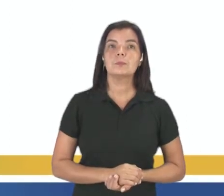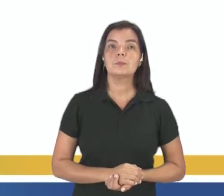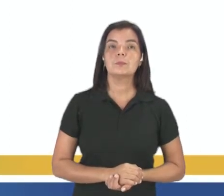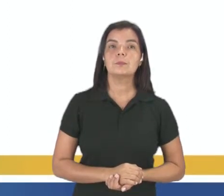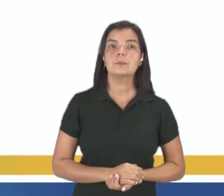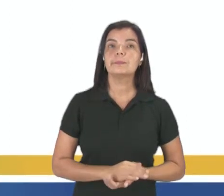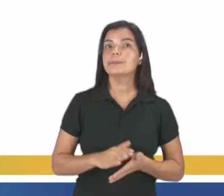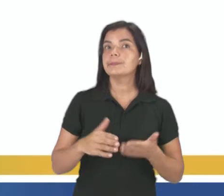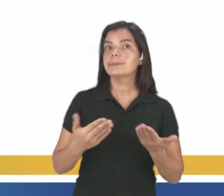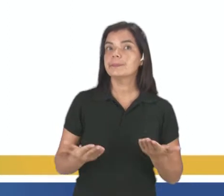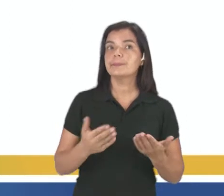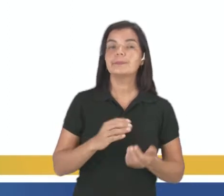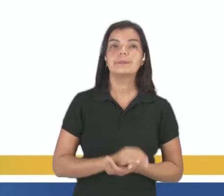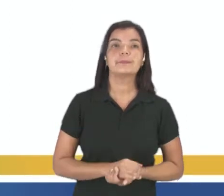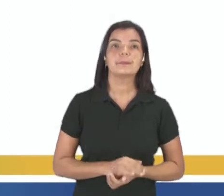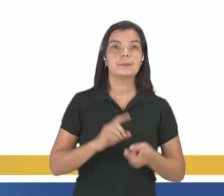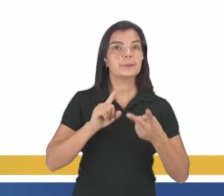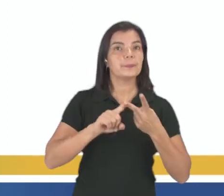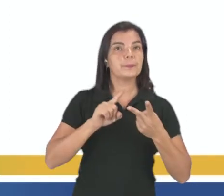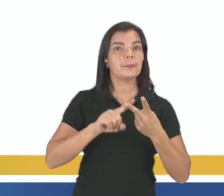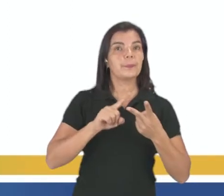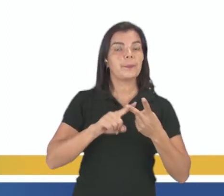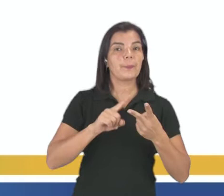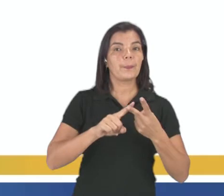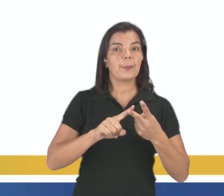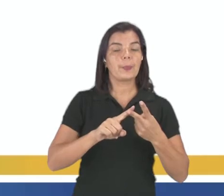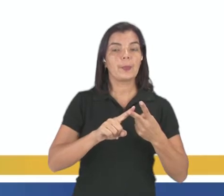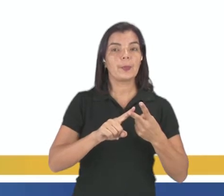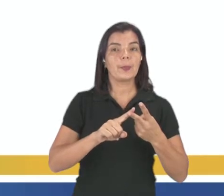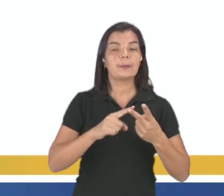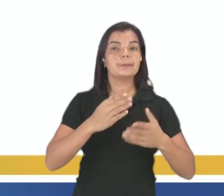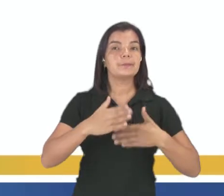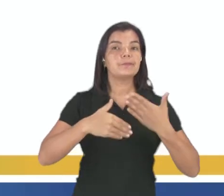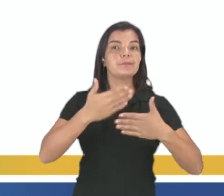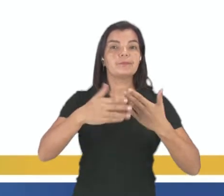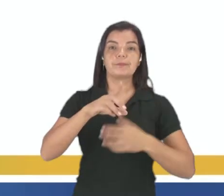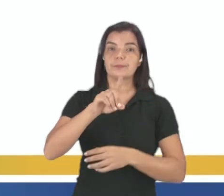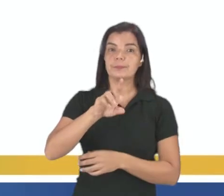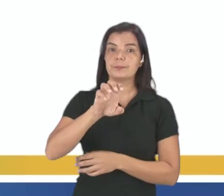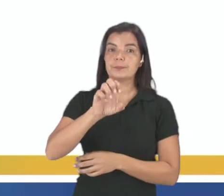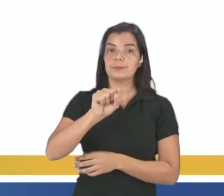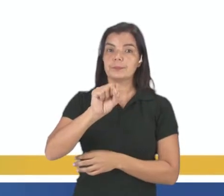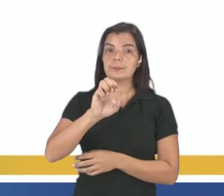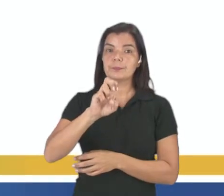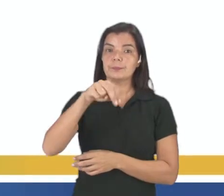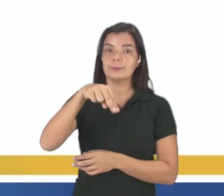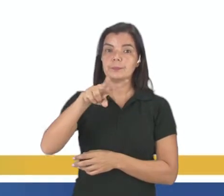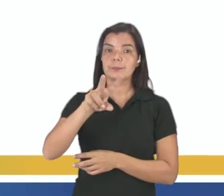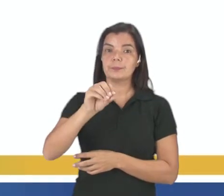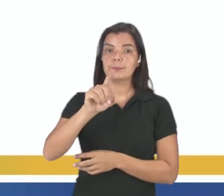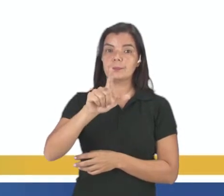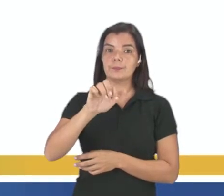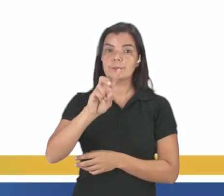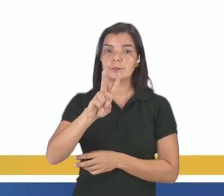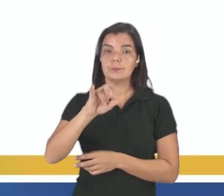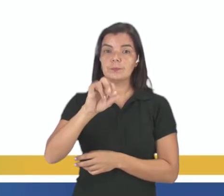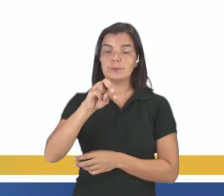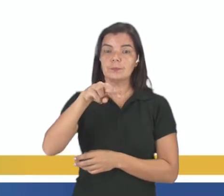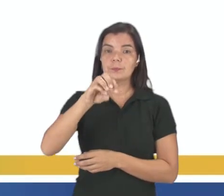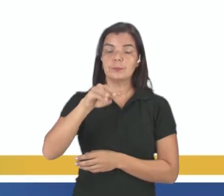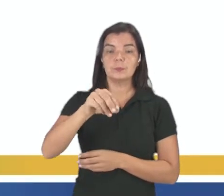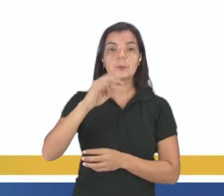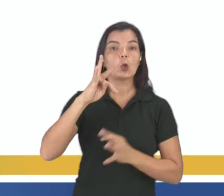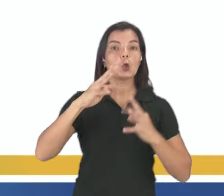Entonces, el segundo es el desarrollo, donde que vas a desarrollar todas las ideas,